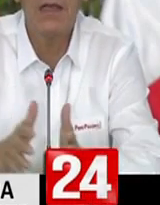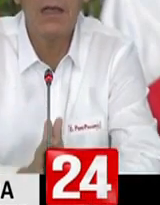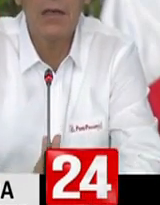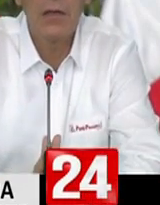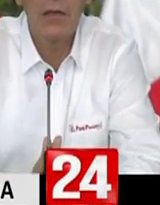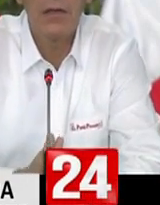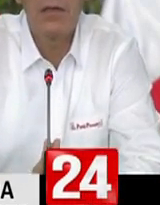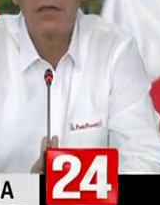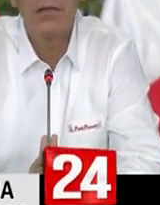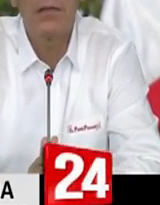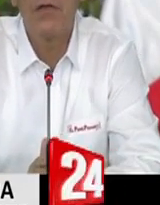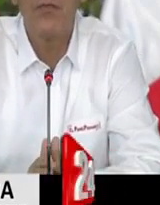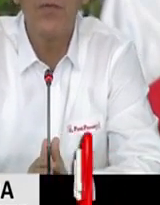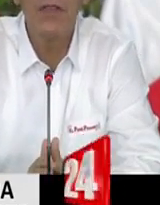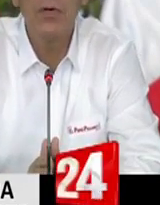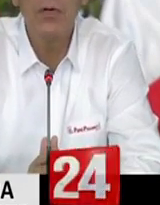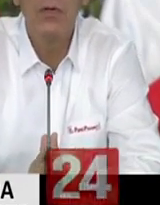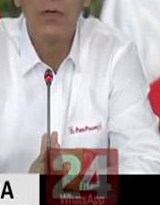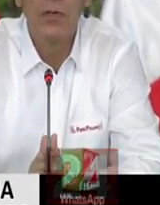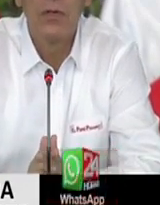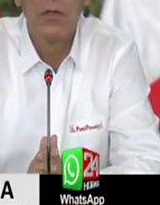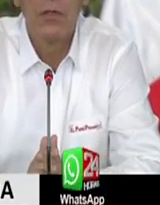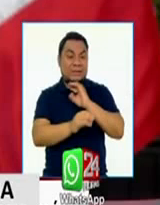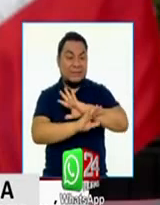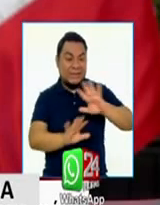después del fulbito,